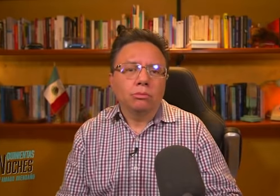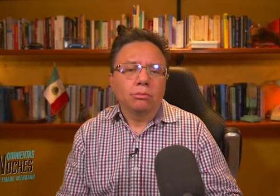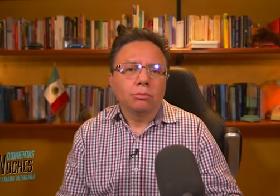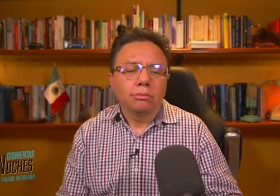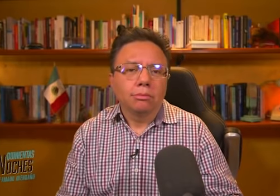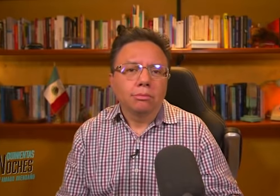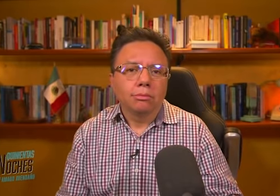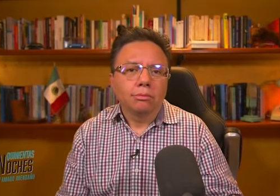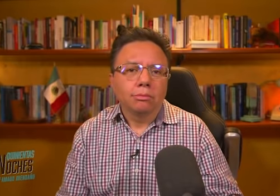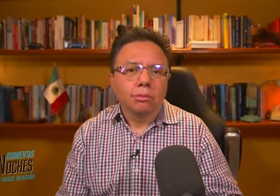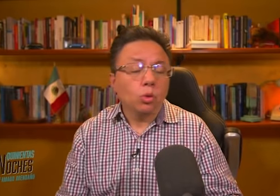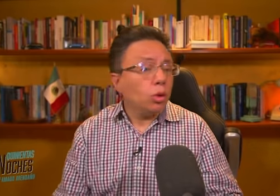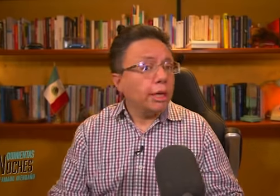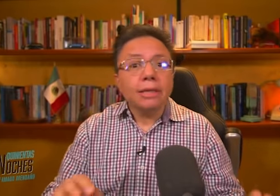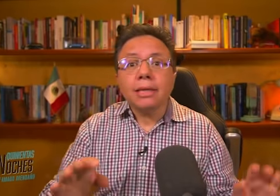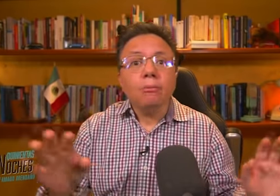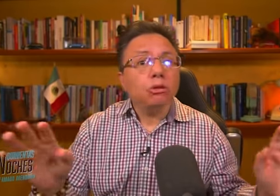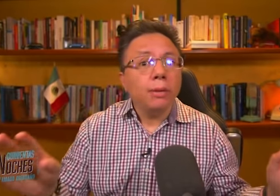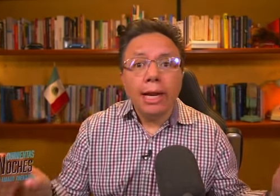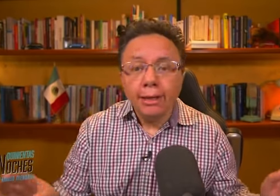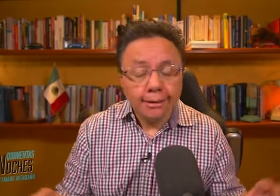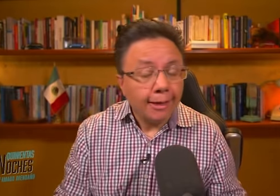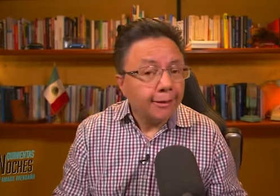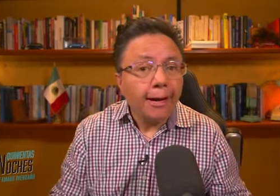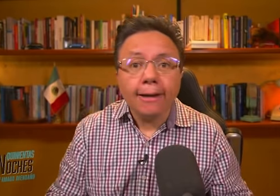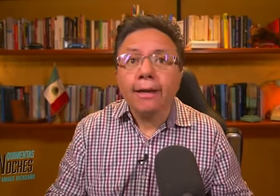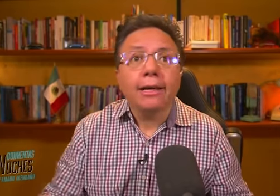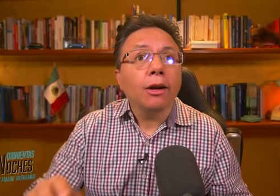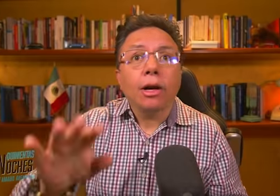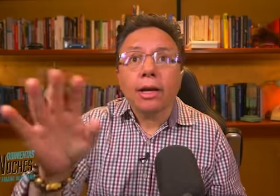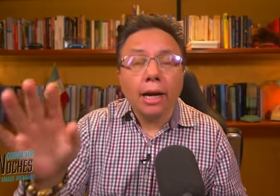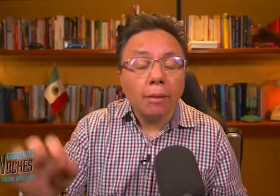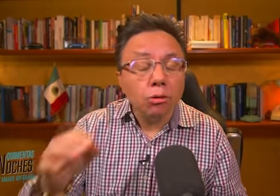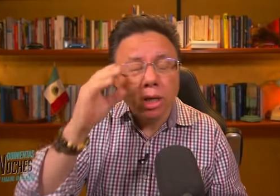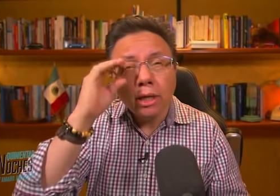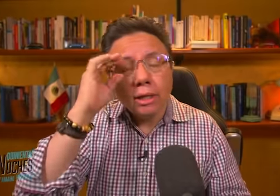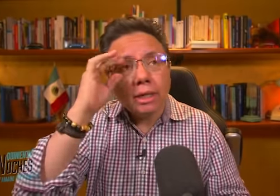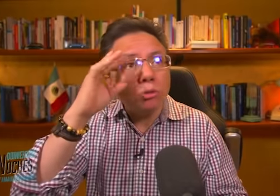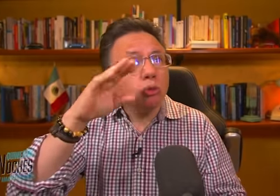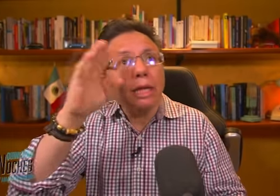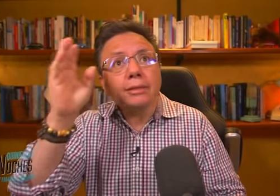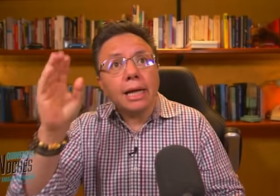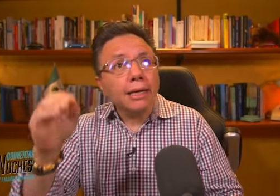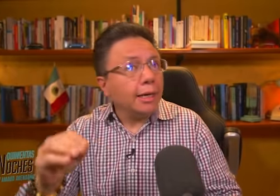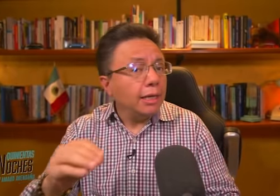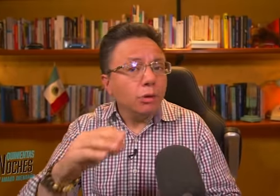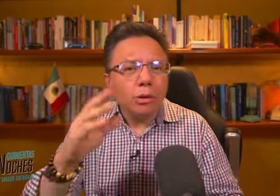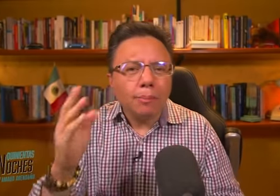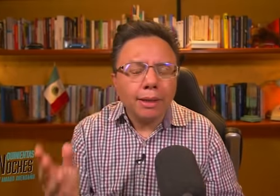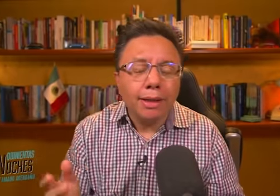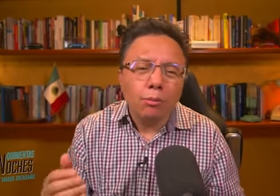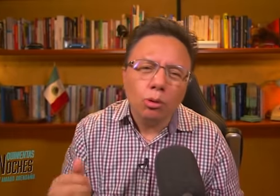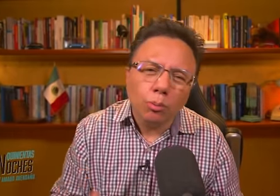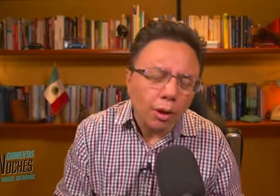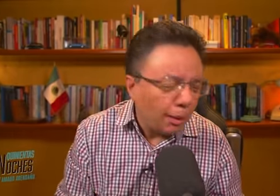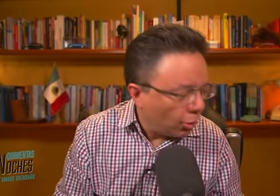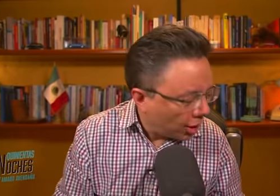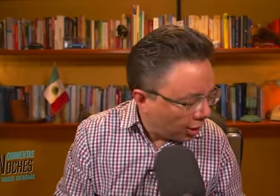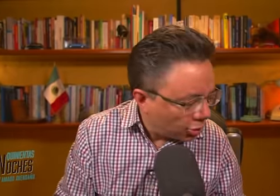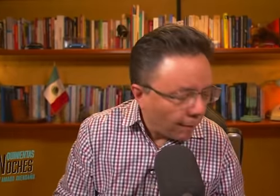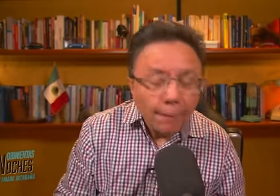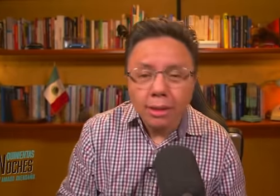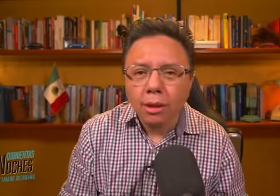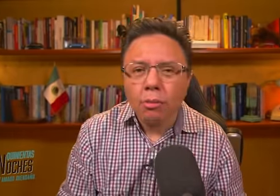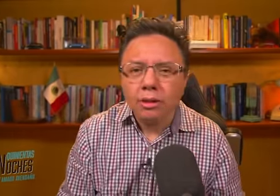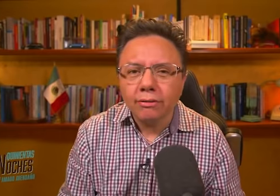luz. No, que ya estamos bien, que ya lo arreglamos, que esto es una hazaña que ninguna parte del mundo, por el amor